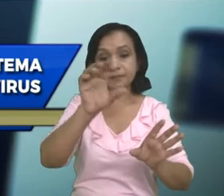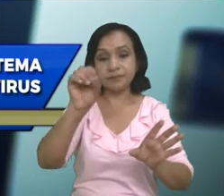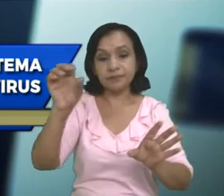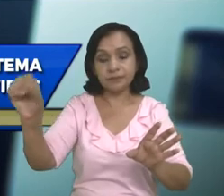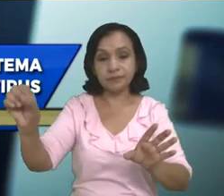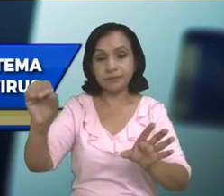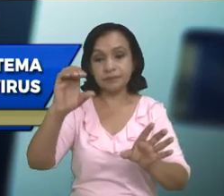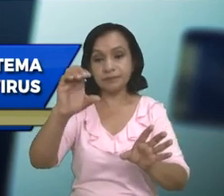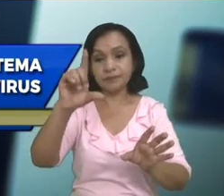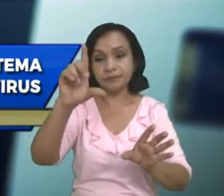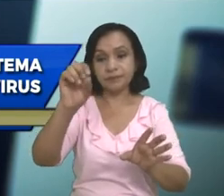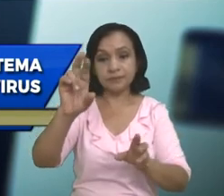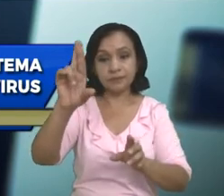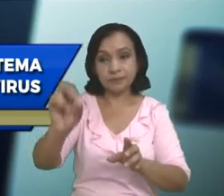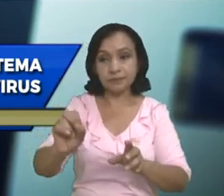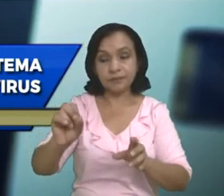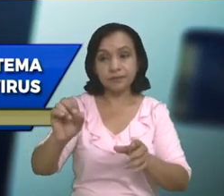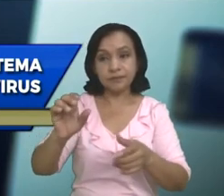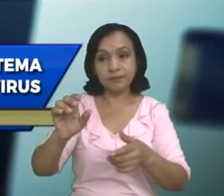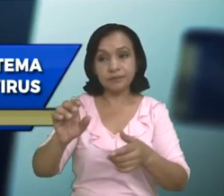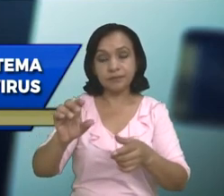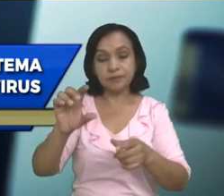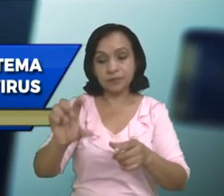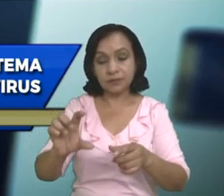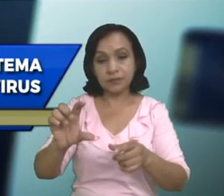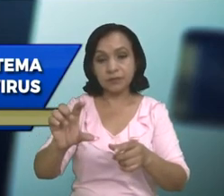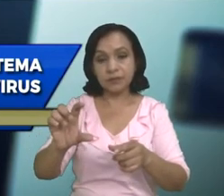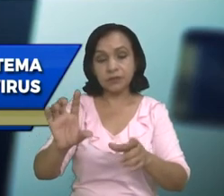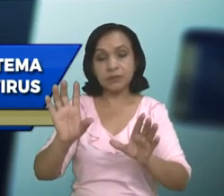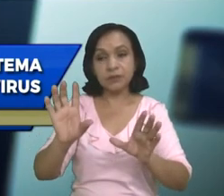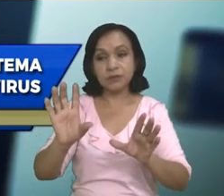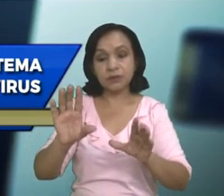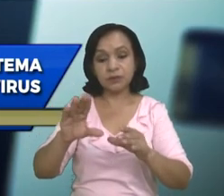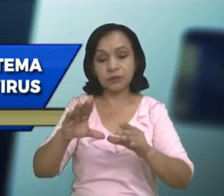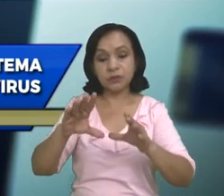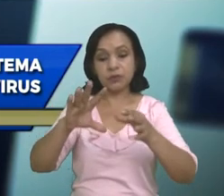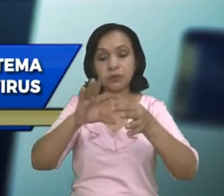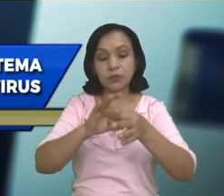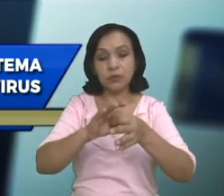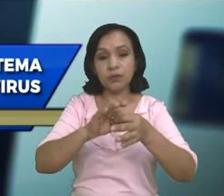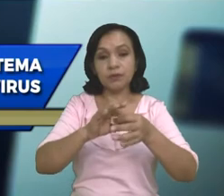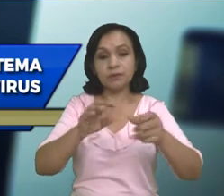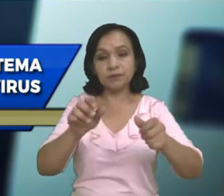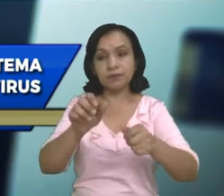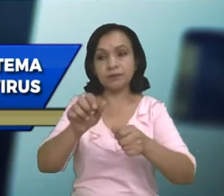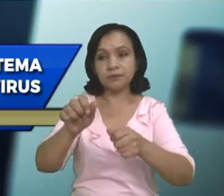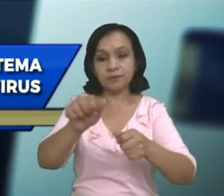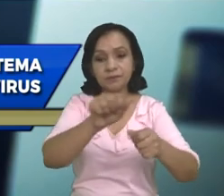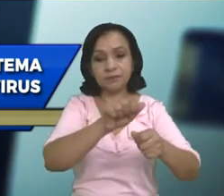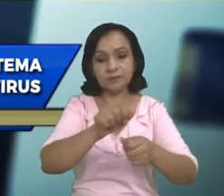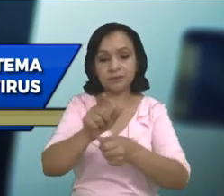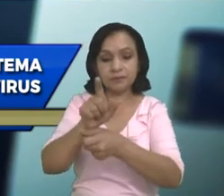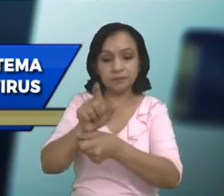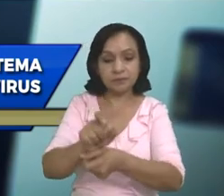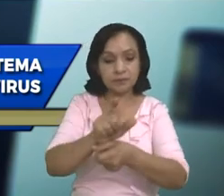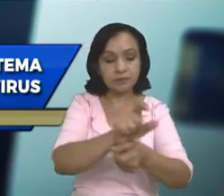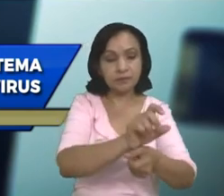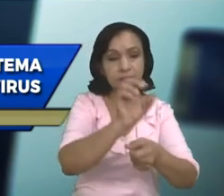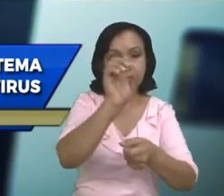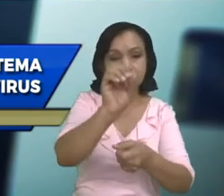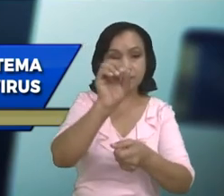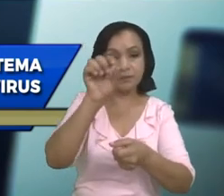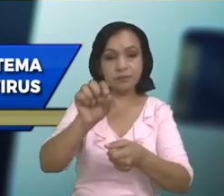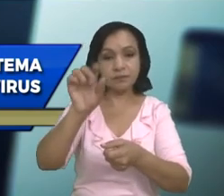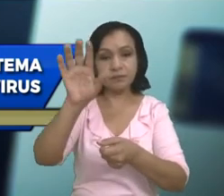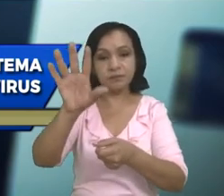cloro y entonces un litro sin cese de cloro y eso ya me que una ilusión al 0.5